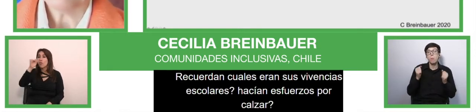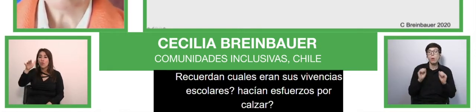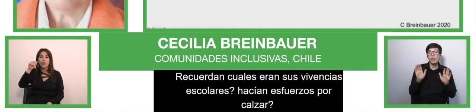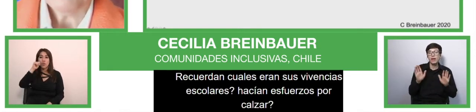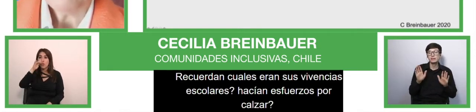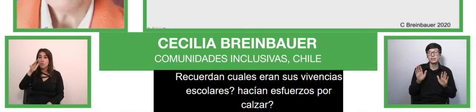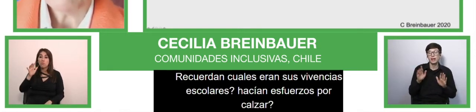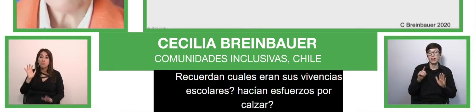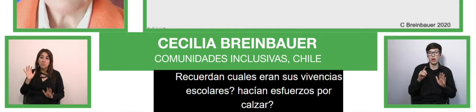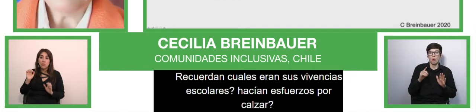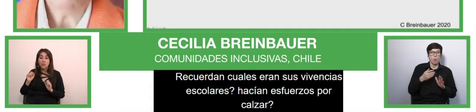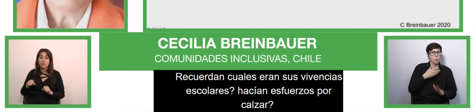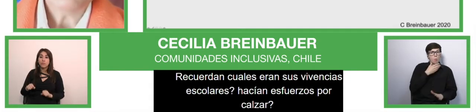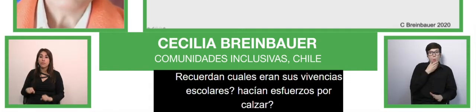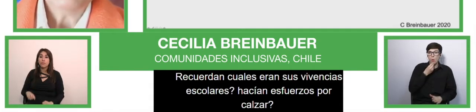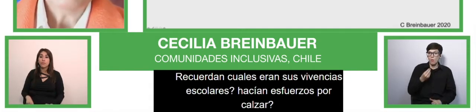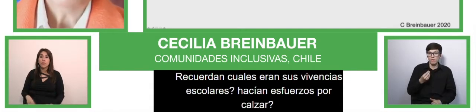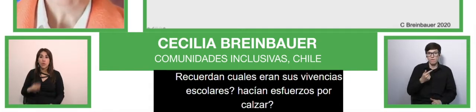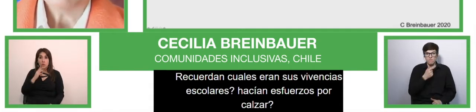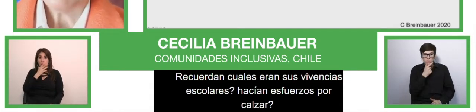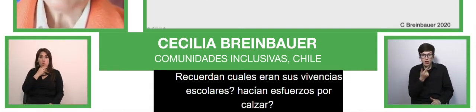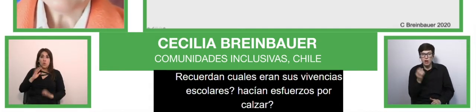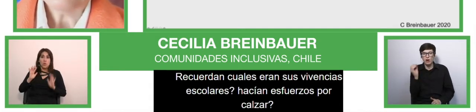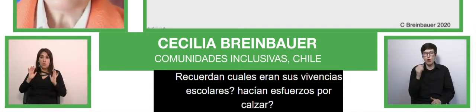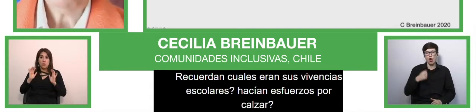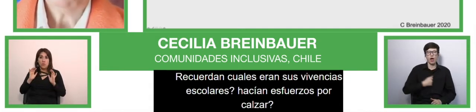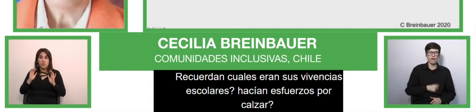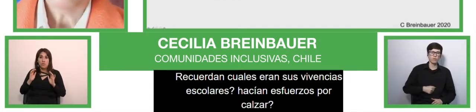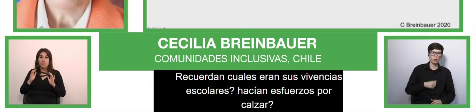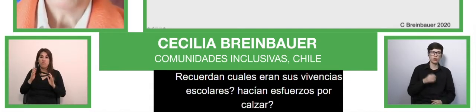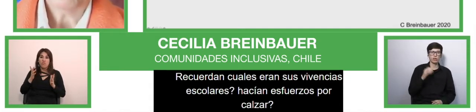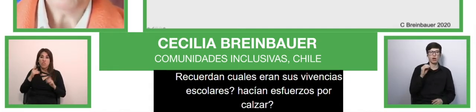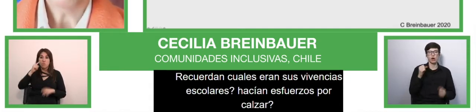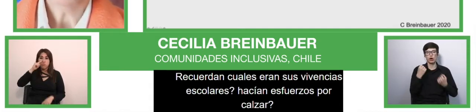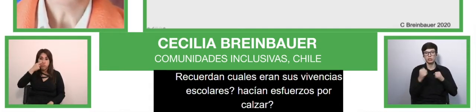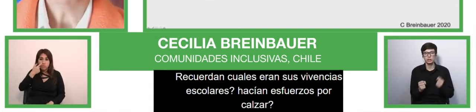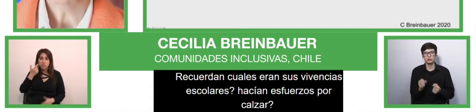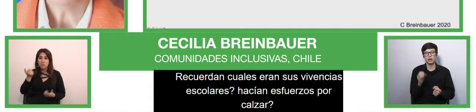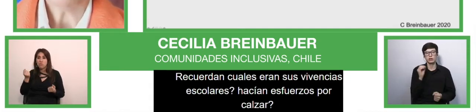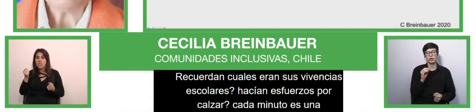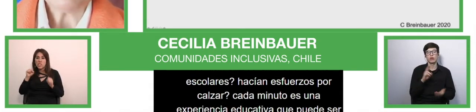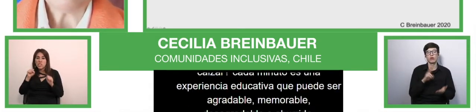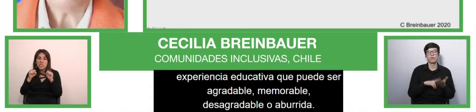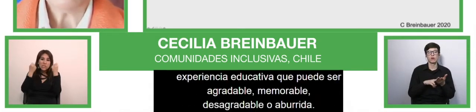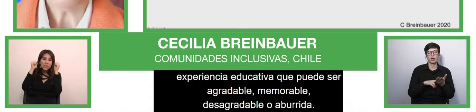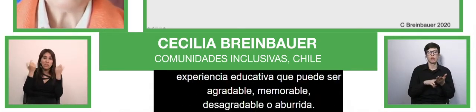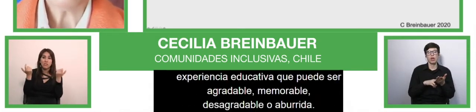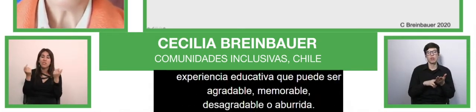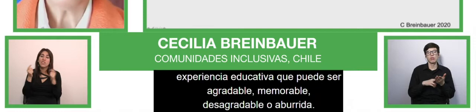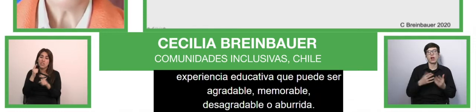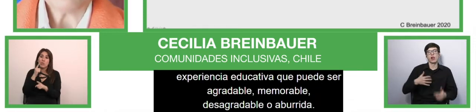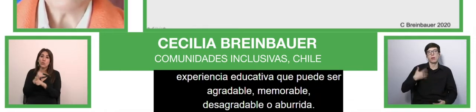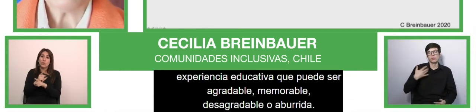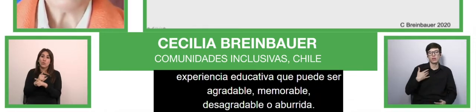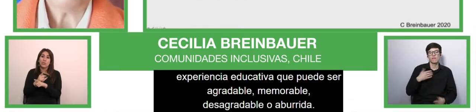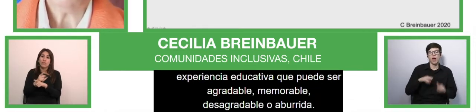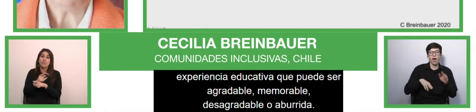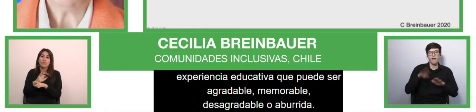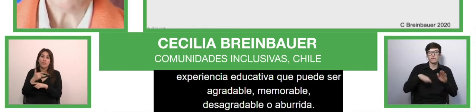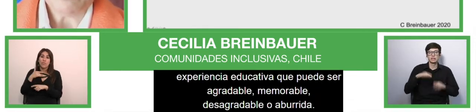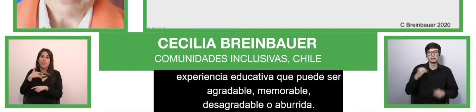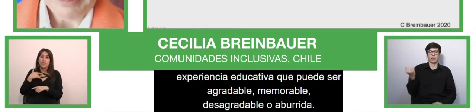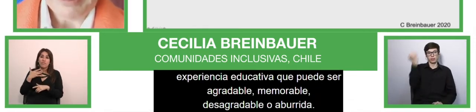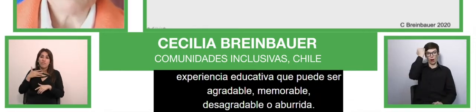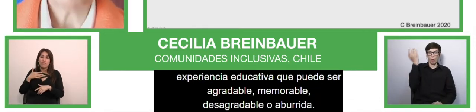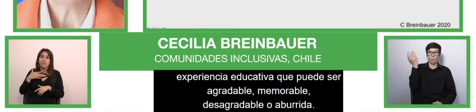desagradable o incluso aburrida estresante o lamentablemente a veces traumática